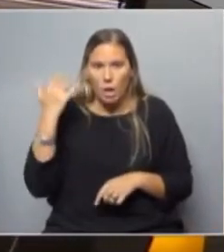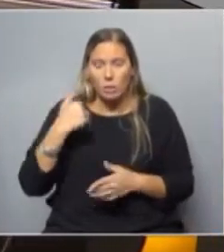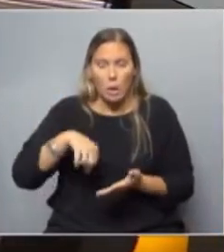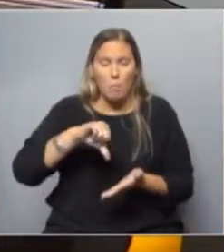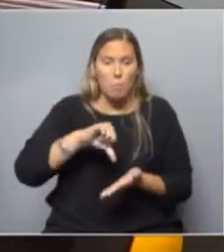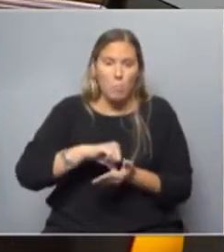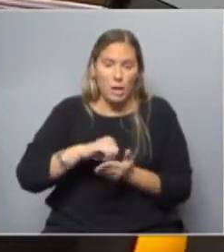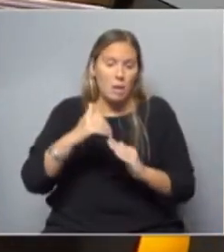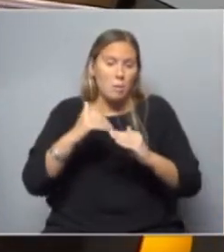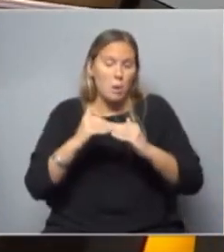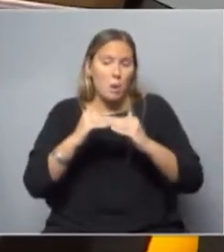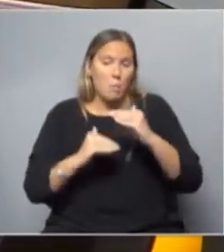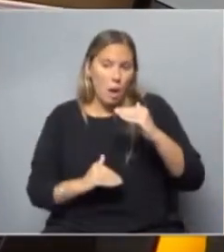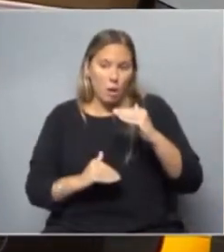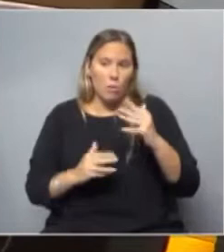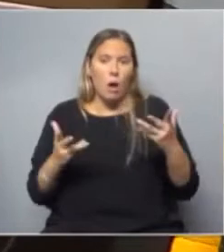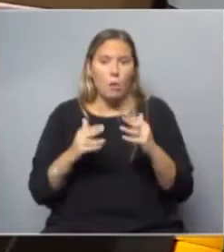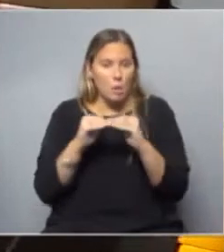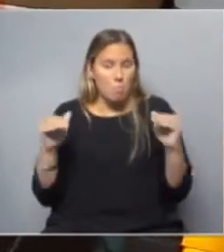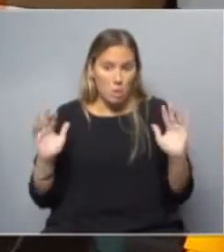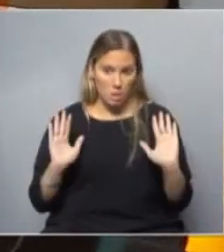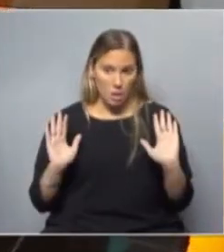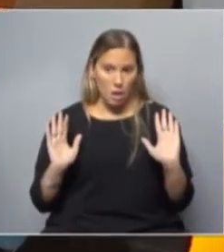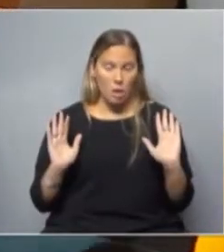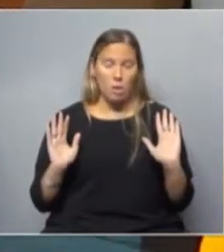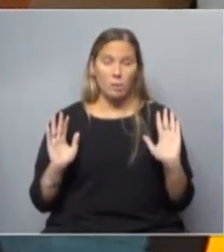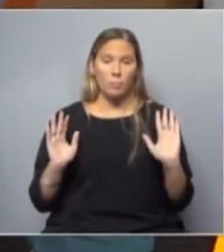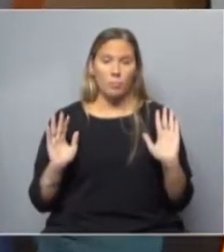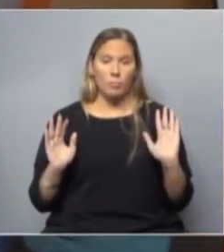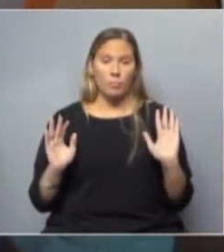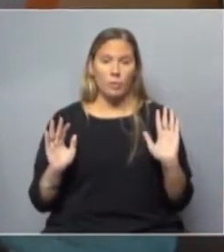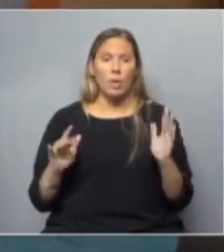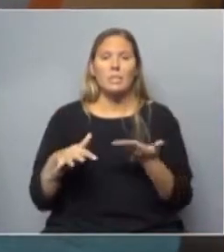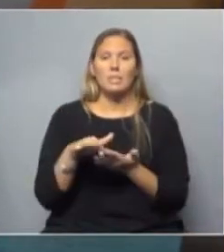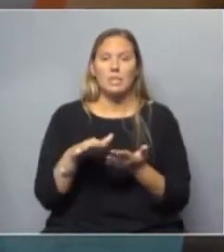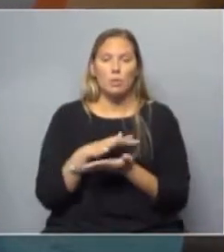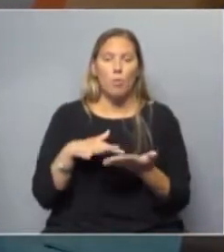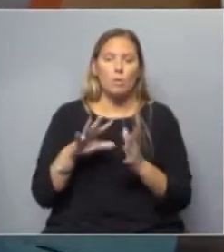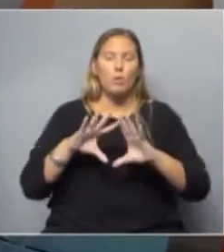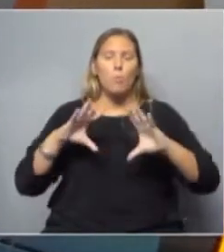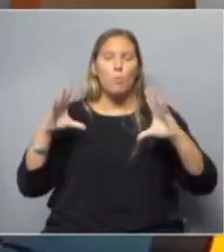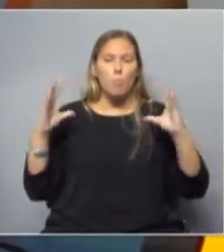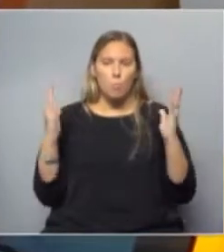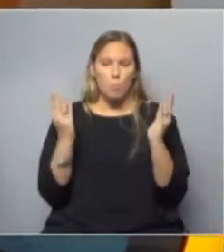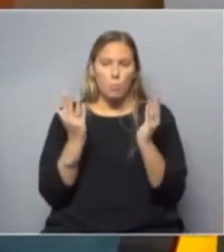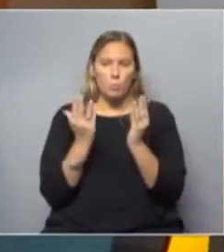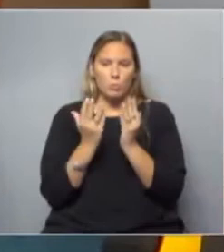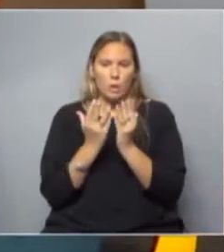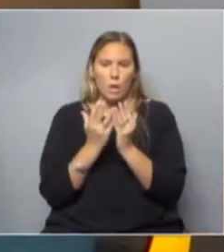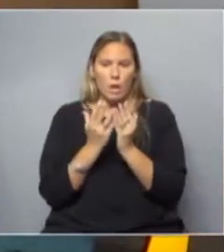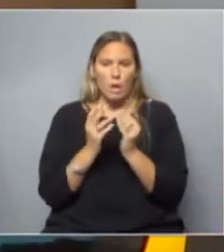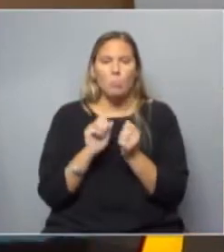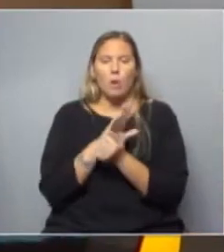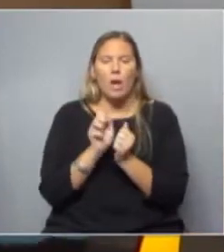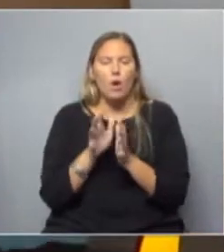de incidencia baja a un país de incidencia media. Bueno, y hay una situación a nivel mundial generado por la pandemia